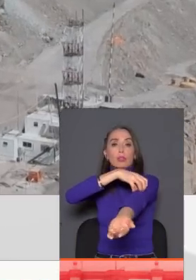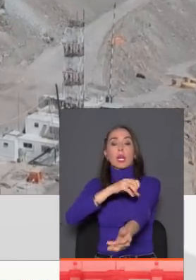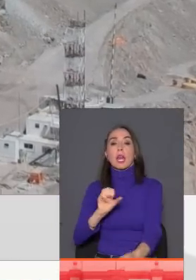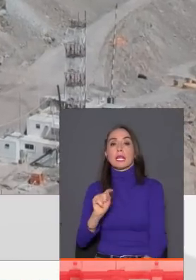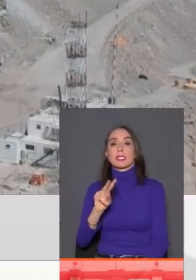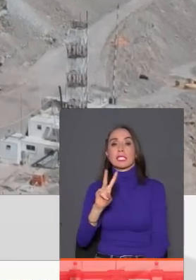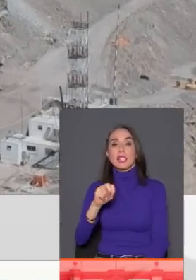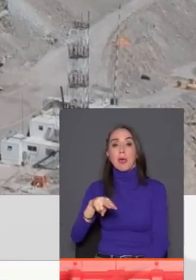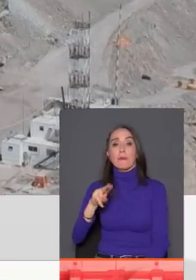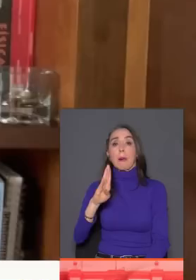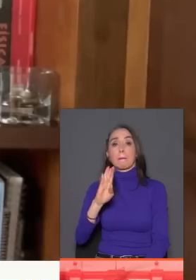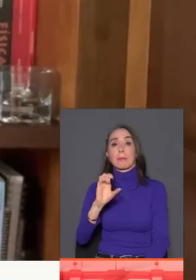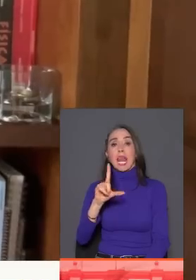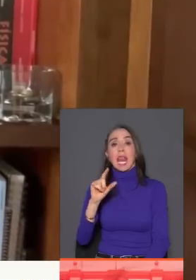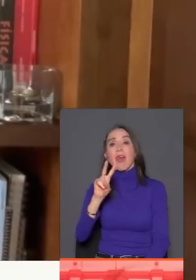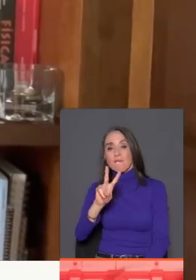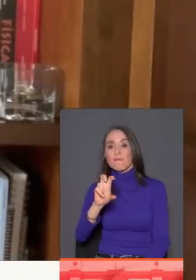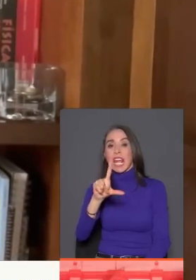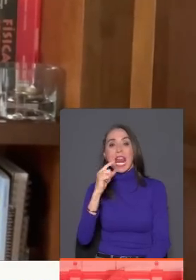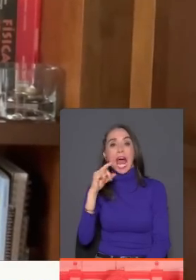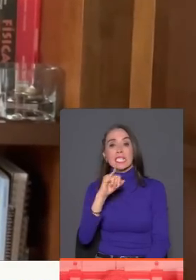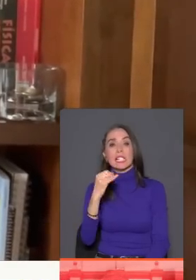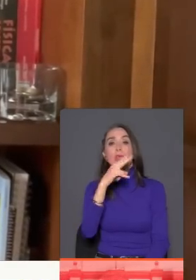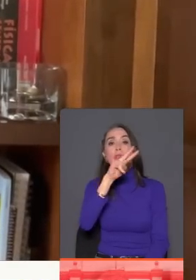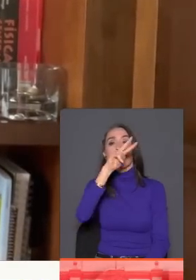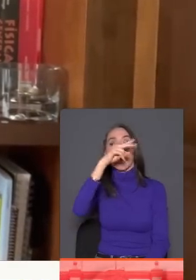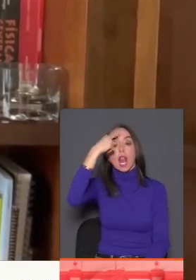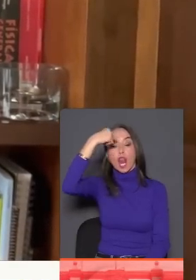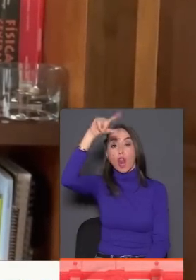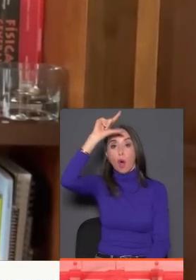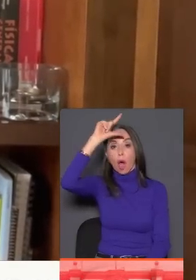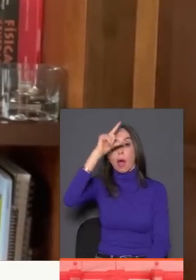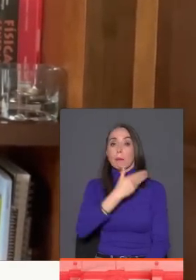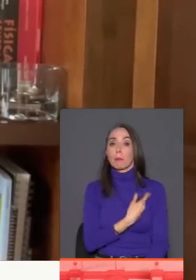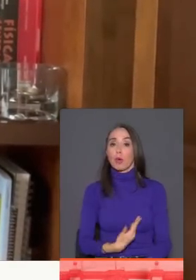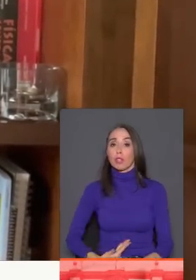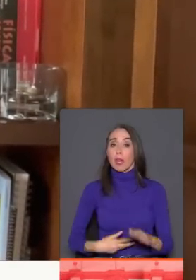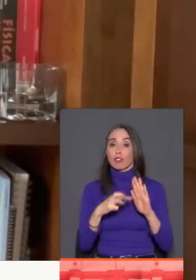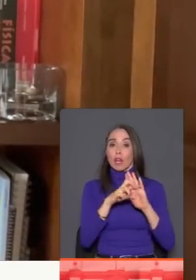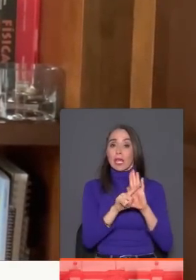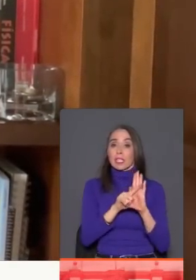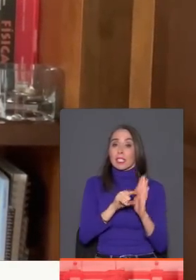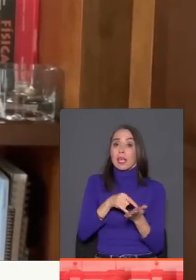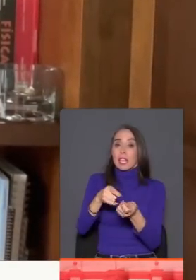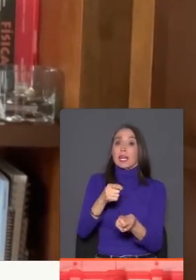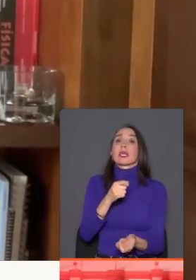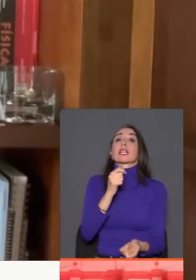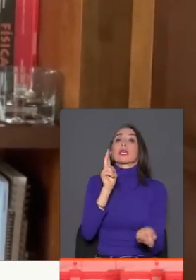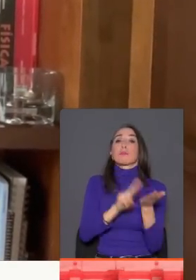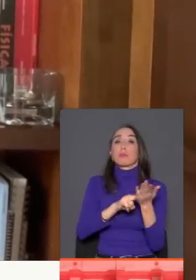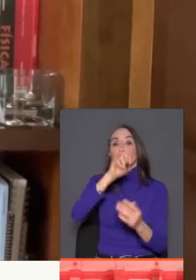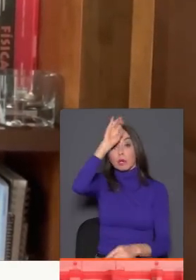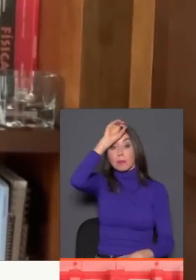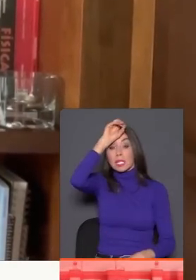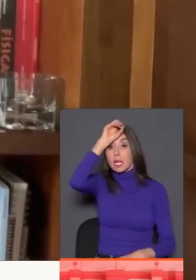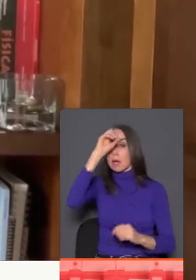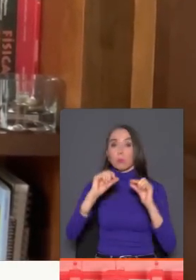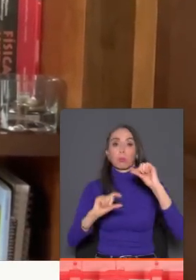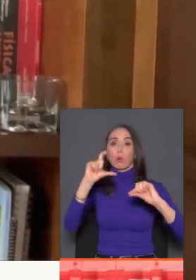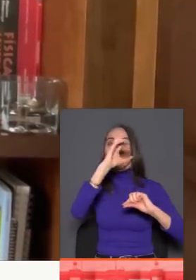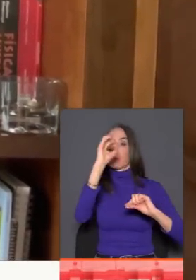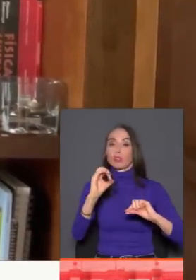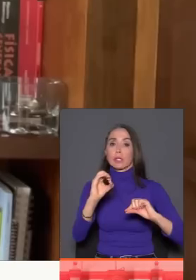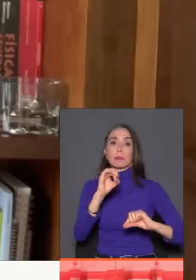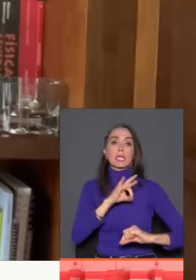blog el proyecto royalty que el gobierno establece en definitiva una carga tributaria exagerada por el país nos deja fuera de